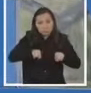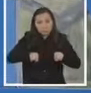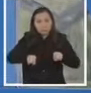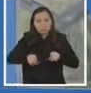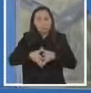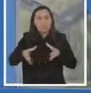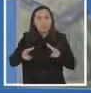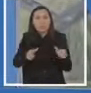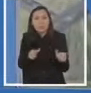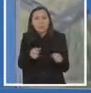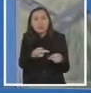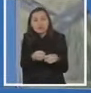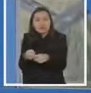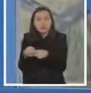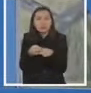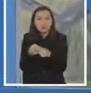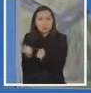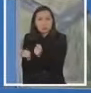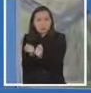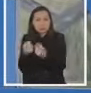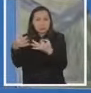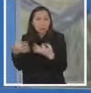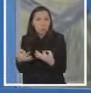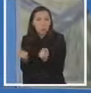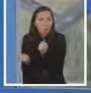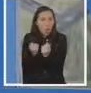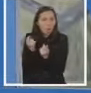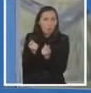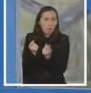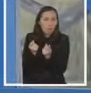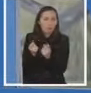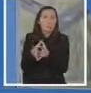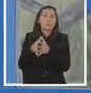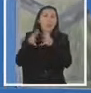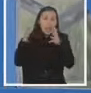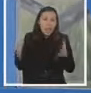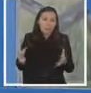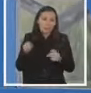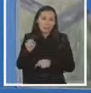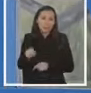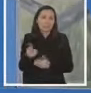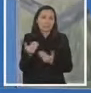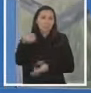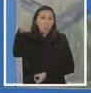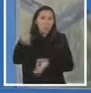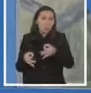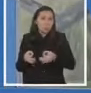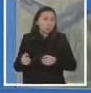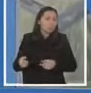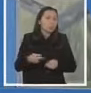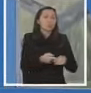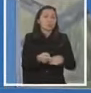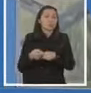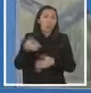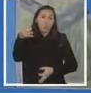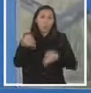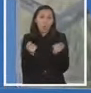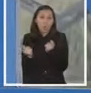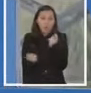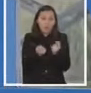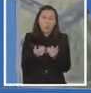mayor seguridad social, en mayor seguridad económica, en mayor justicia social y justicia